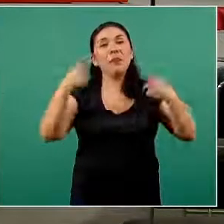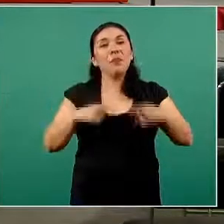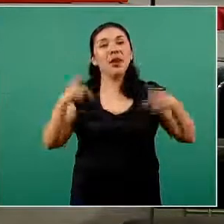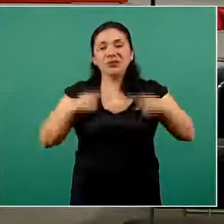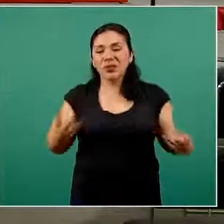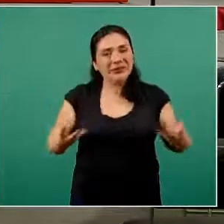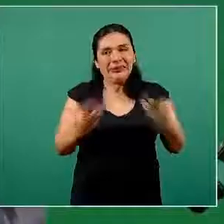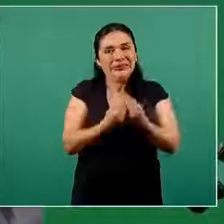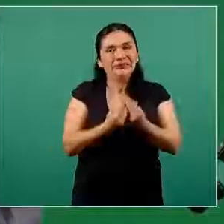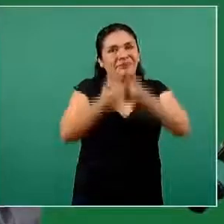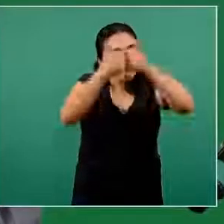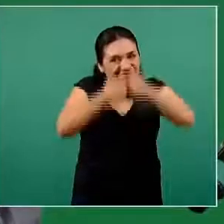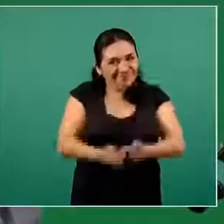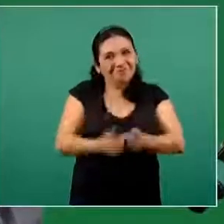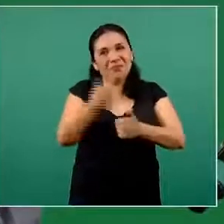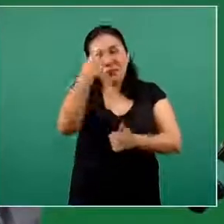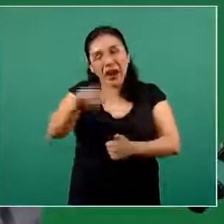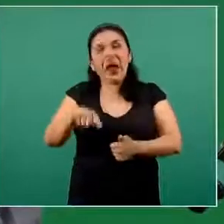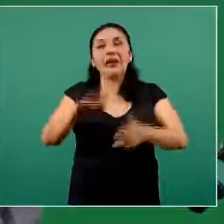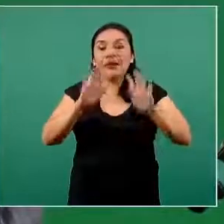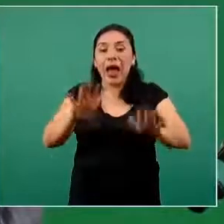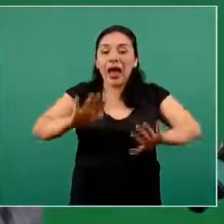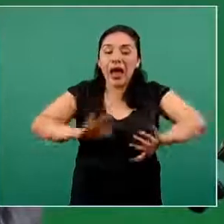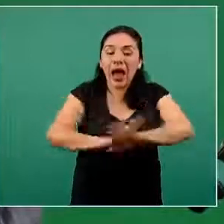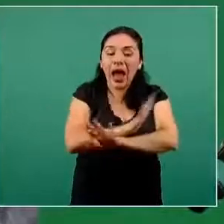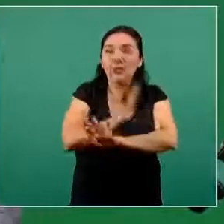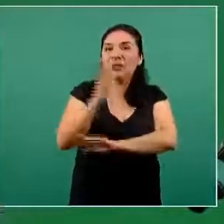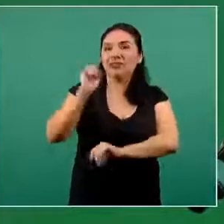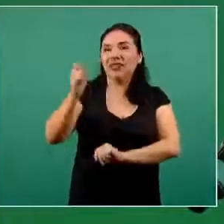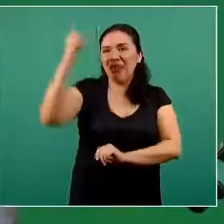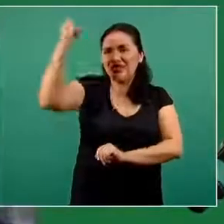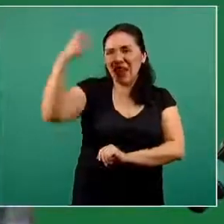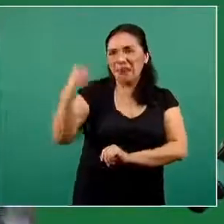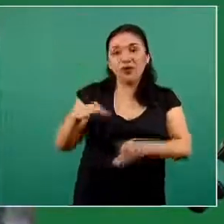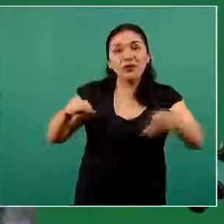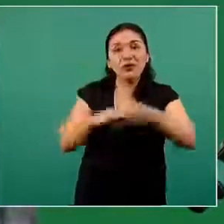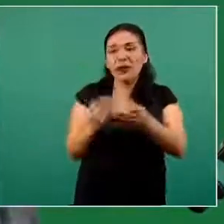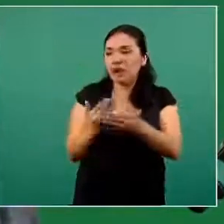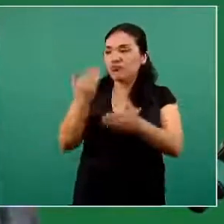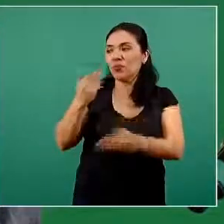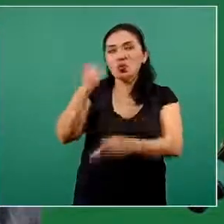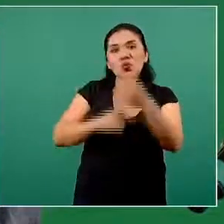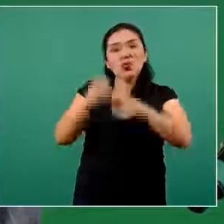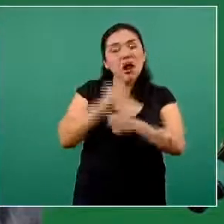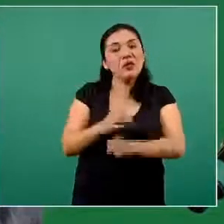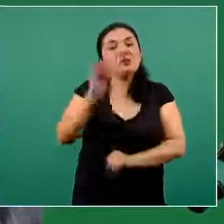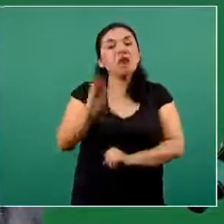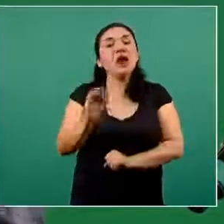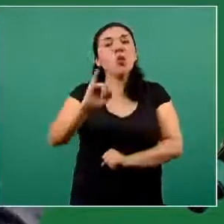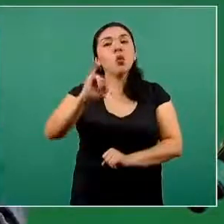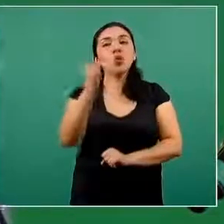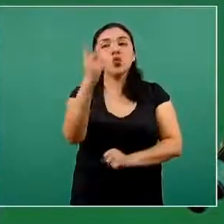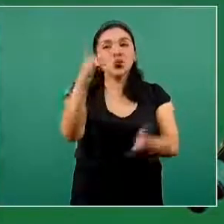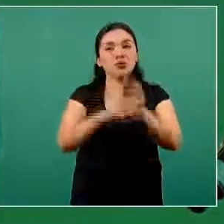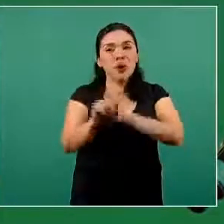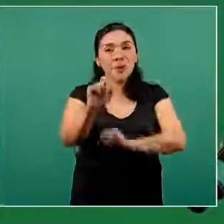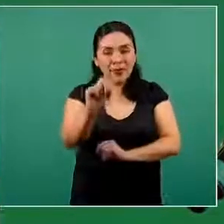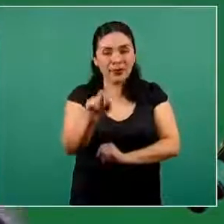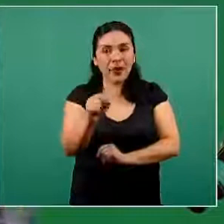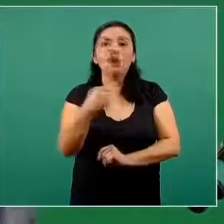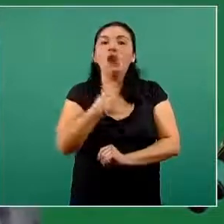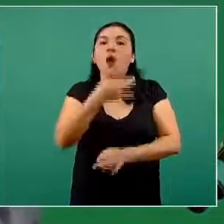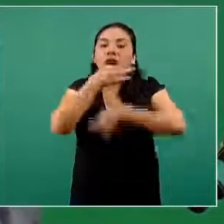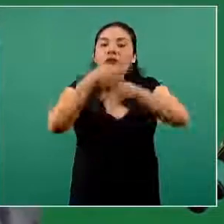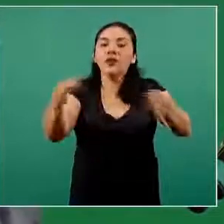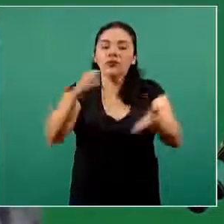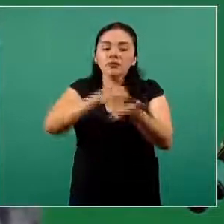y empezamos al sistema del semáforo, esto hace casi un año, en junio de 2020, establecimos